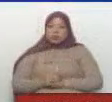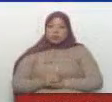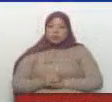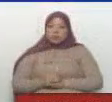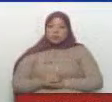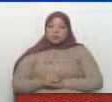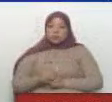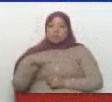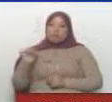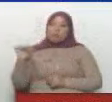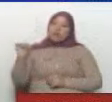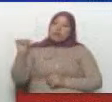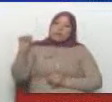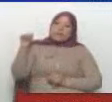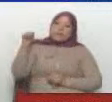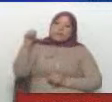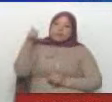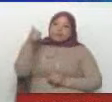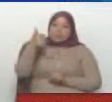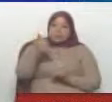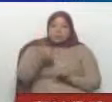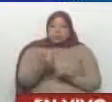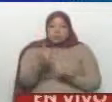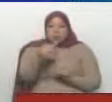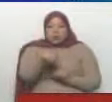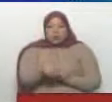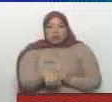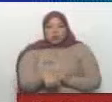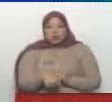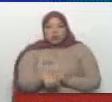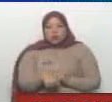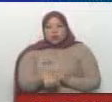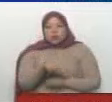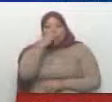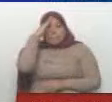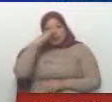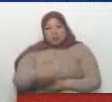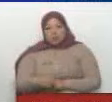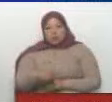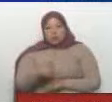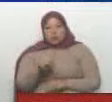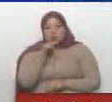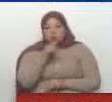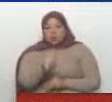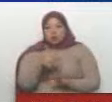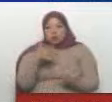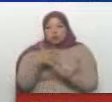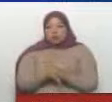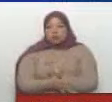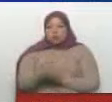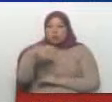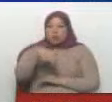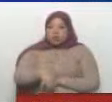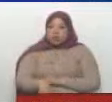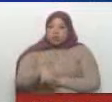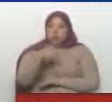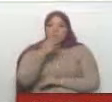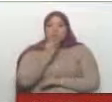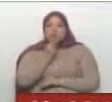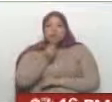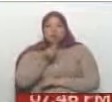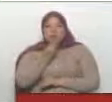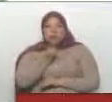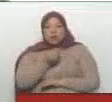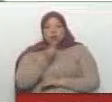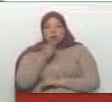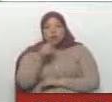Al pasar de los años, hoy por hoy, el aparato militar de crimen del Estado de Israel